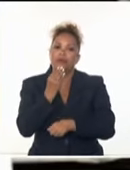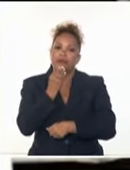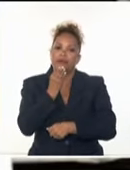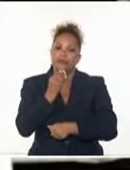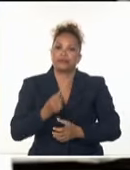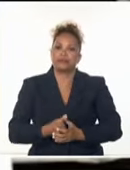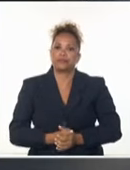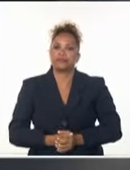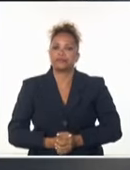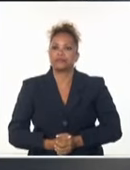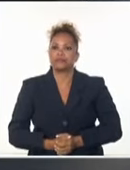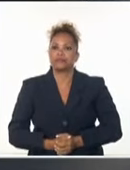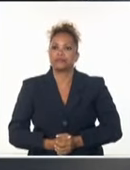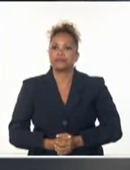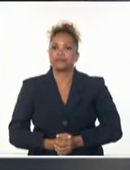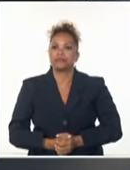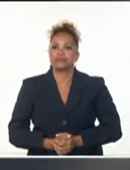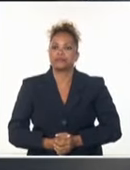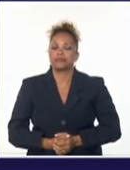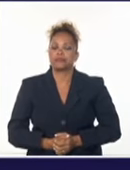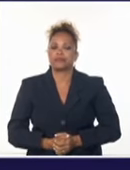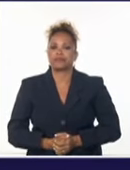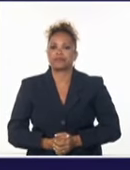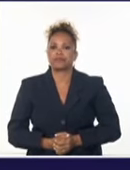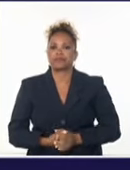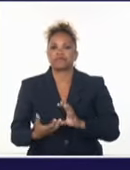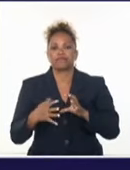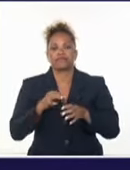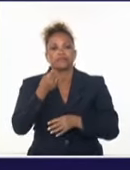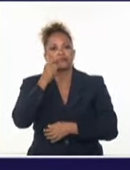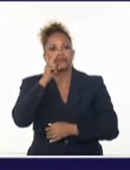la franja. Y de esta manera, Lady, ponemos punto final a nuestro recorrido.